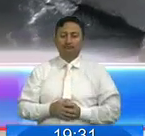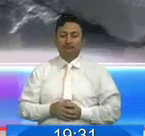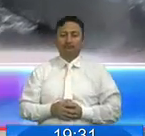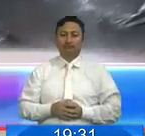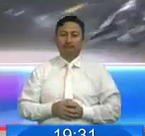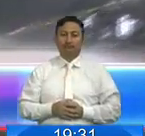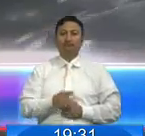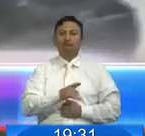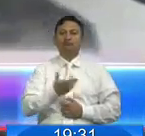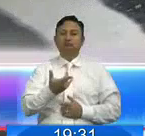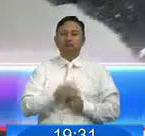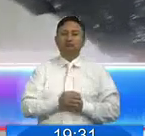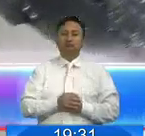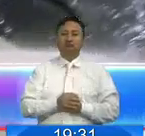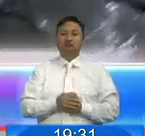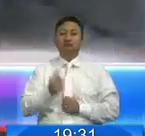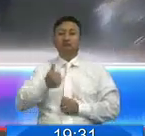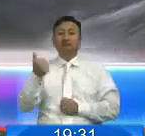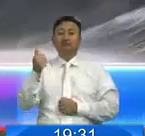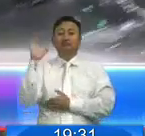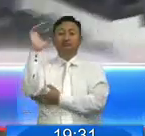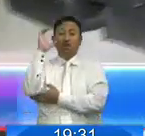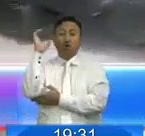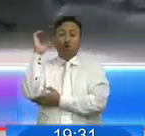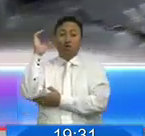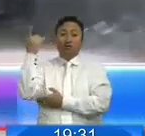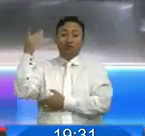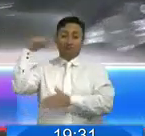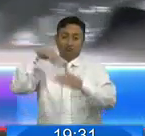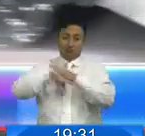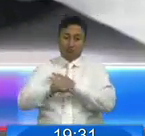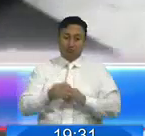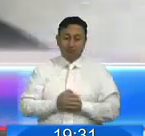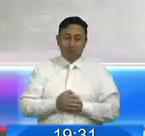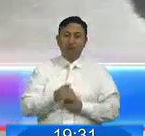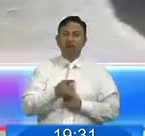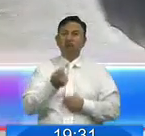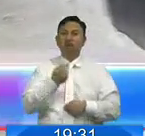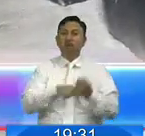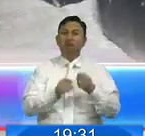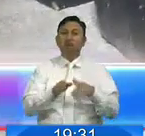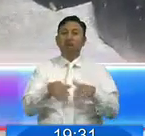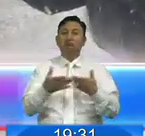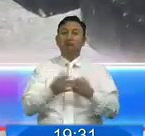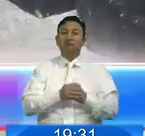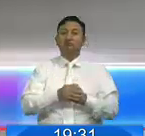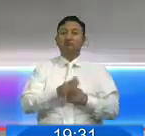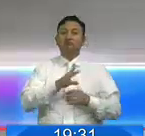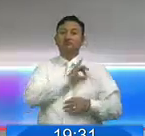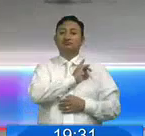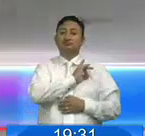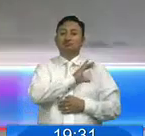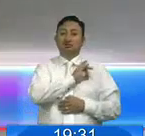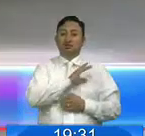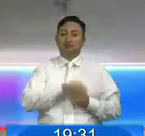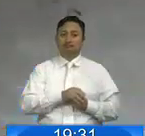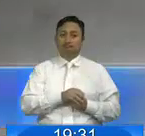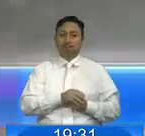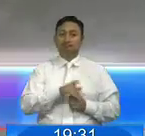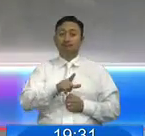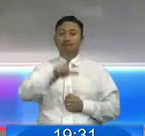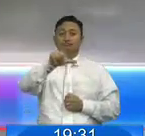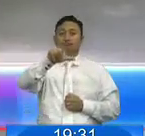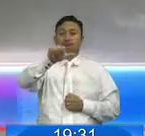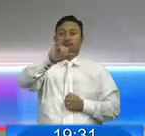El alcaloide provenía desde el vecino país del norte y tenía como destino final Chile. Desde Las